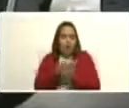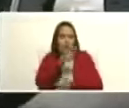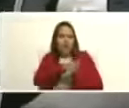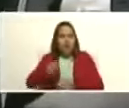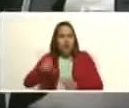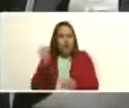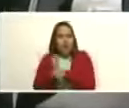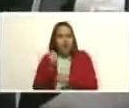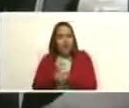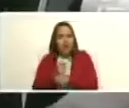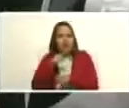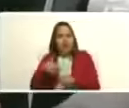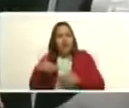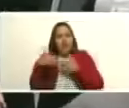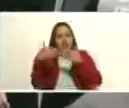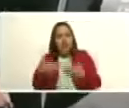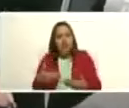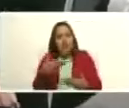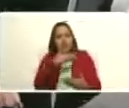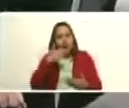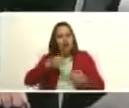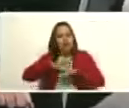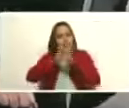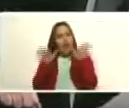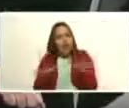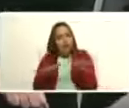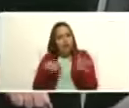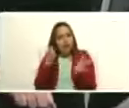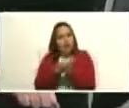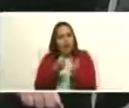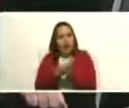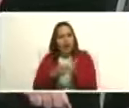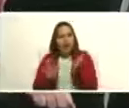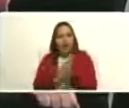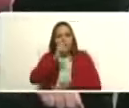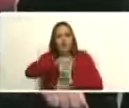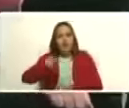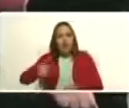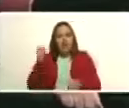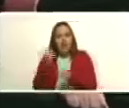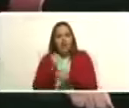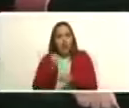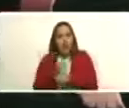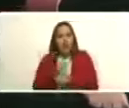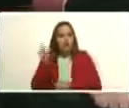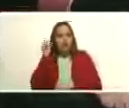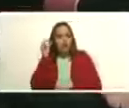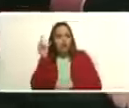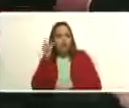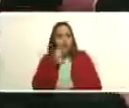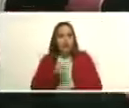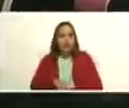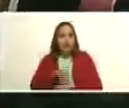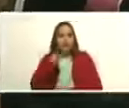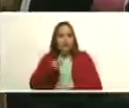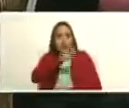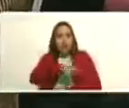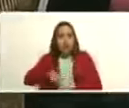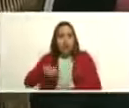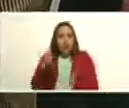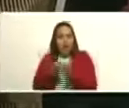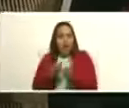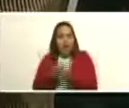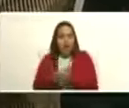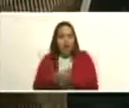y avanzar hacia un ingreso real de los trabajadores, de las trabajadoras y de los pensionados que